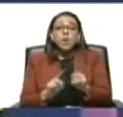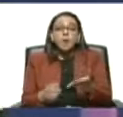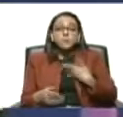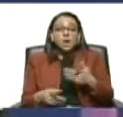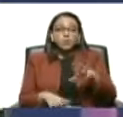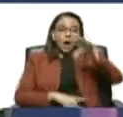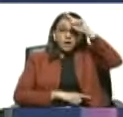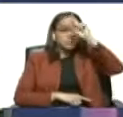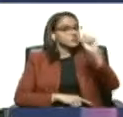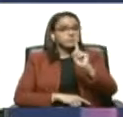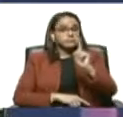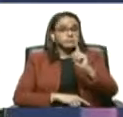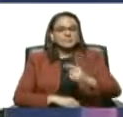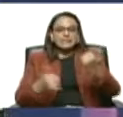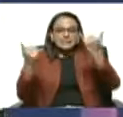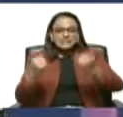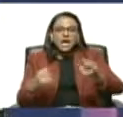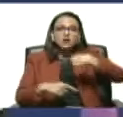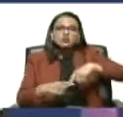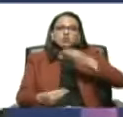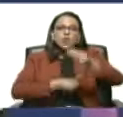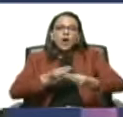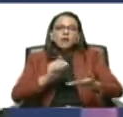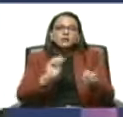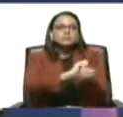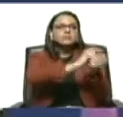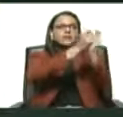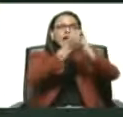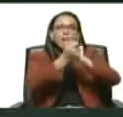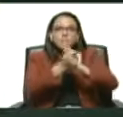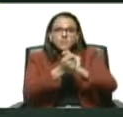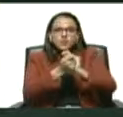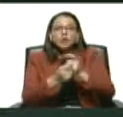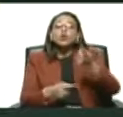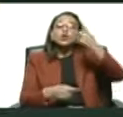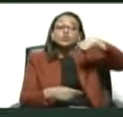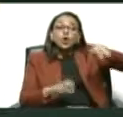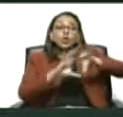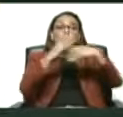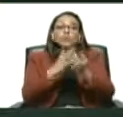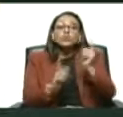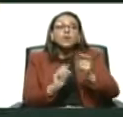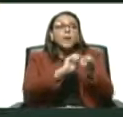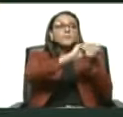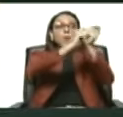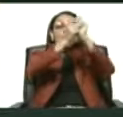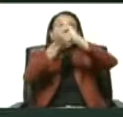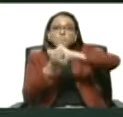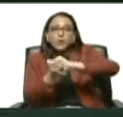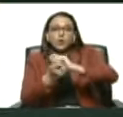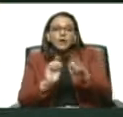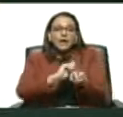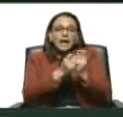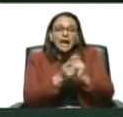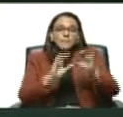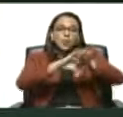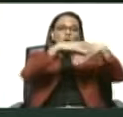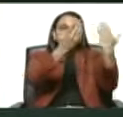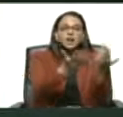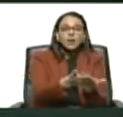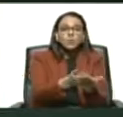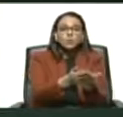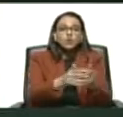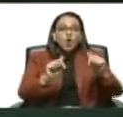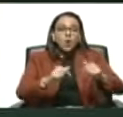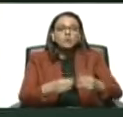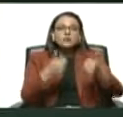orden internacional, de una reconfiguración geopolítica que se está dando.